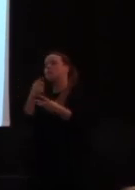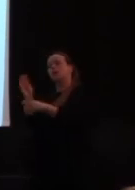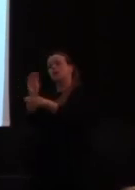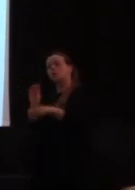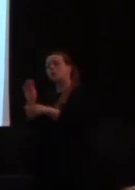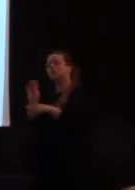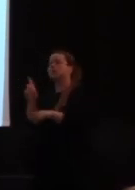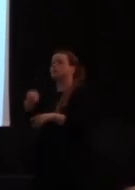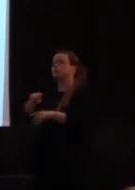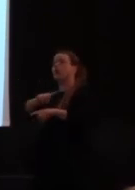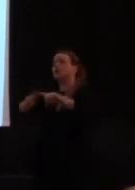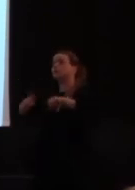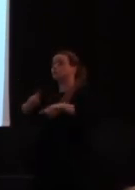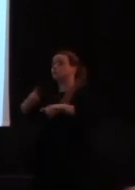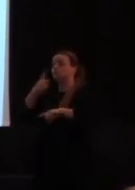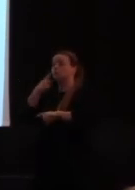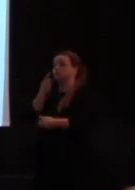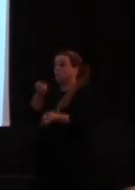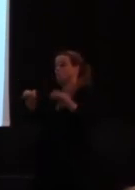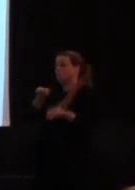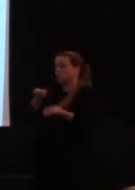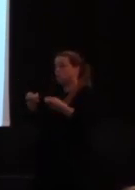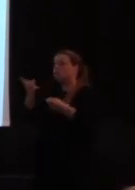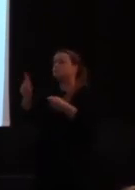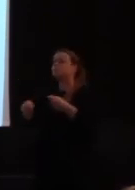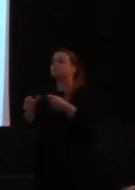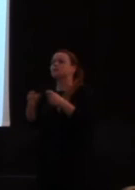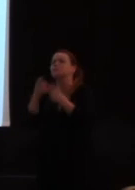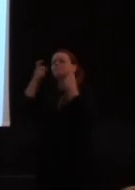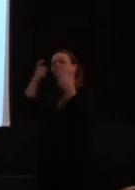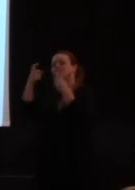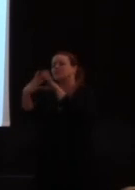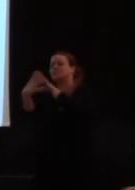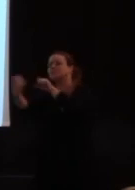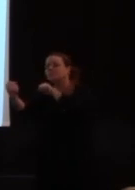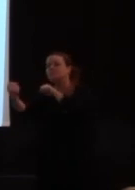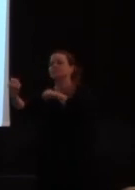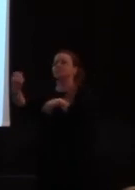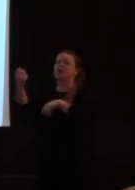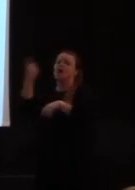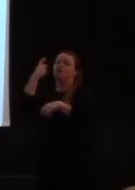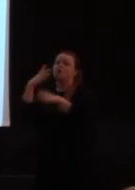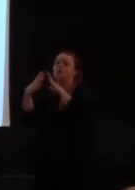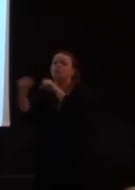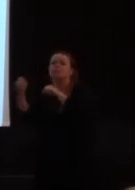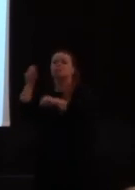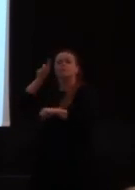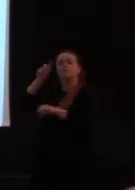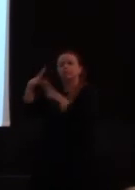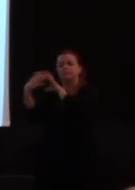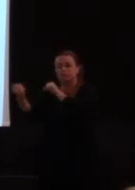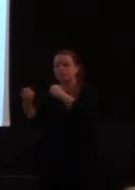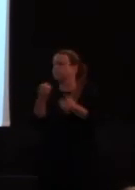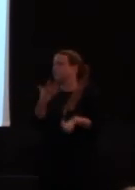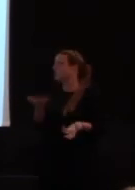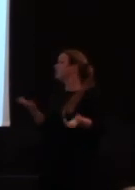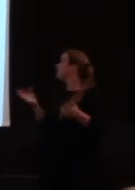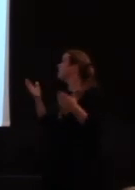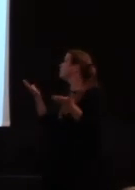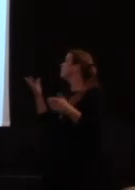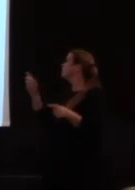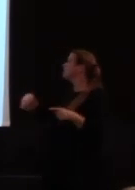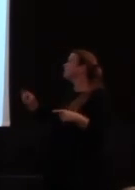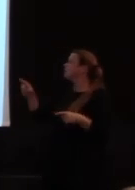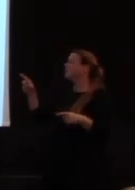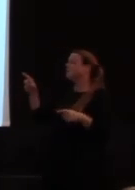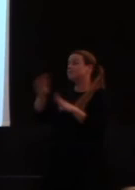negativos de la autoridad y estableciendo publicidad siempre que podamos con ellos. Si tuviéramos que sintetizar